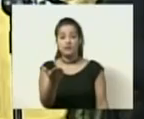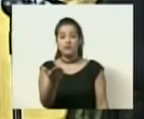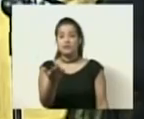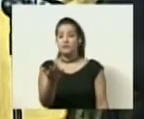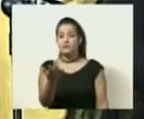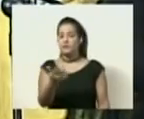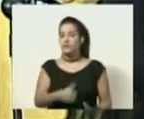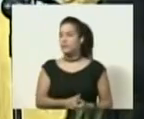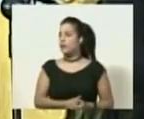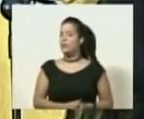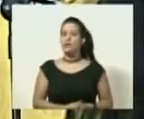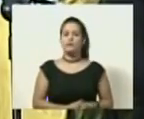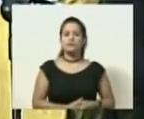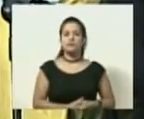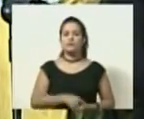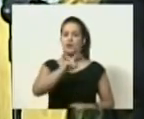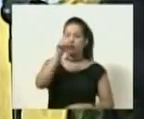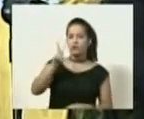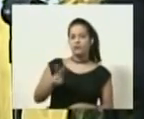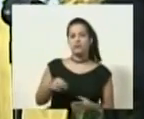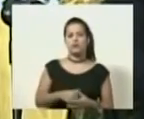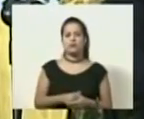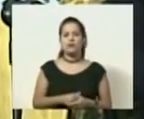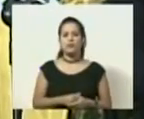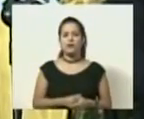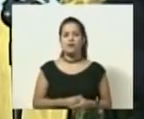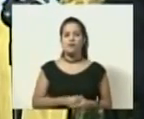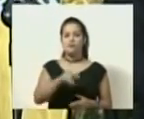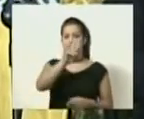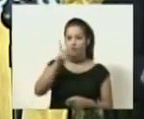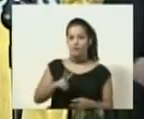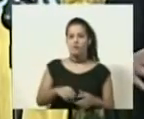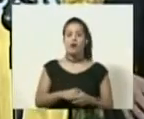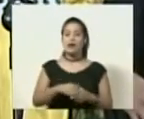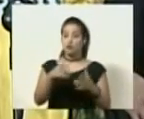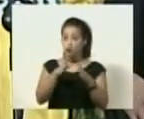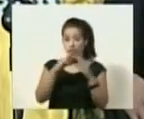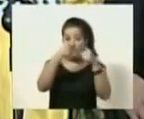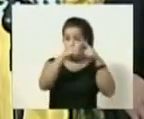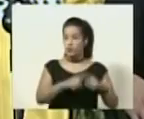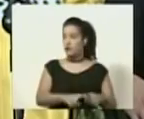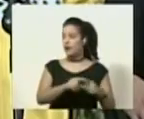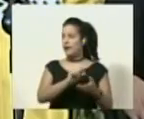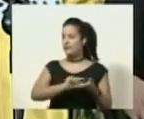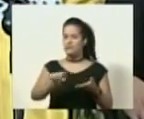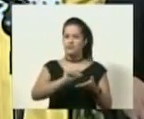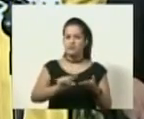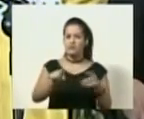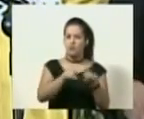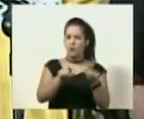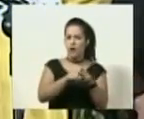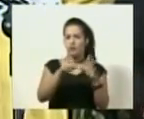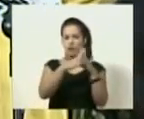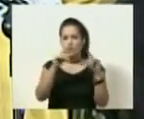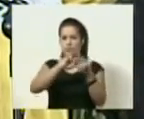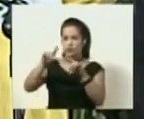donde los ingentes recursos se inviertan en los que nunca se